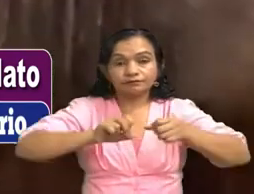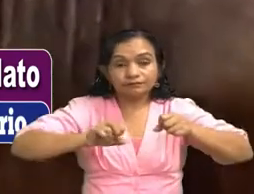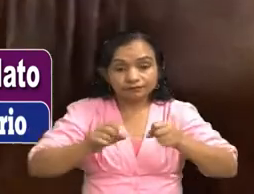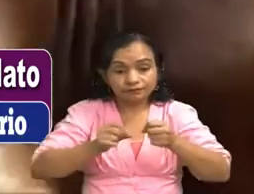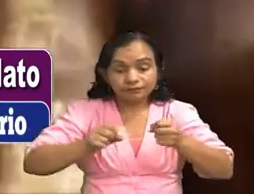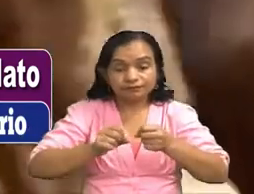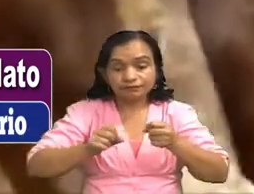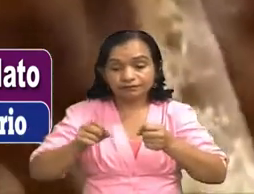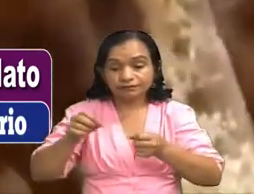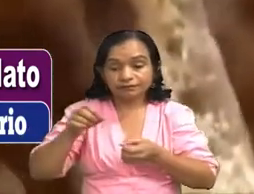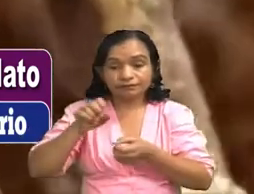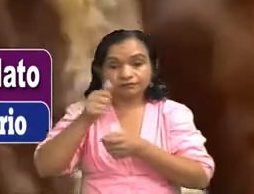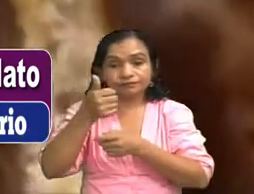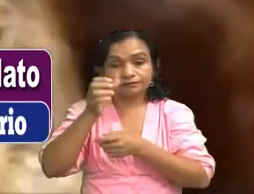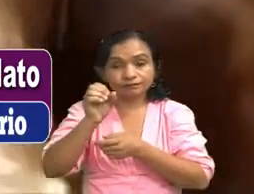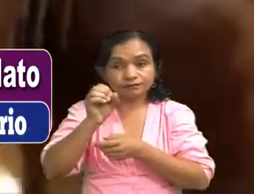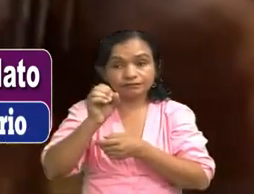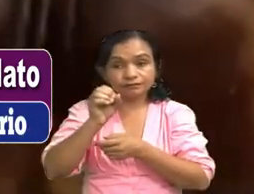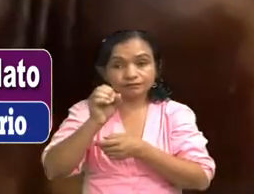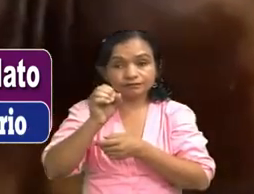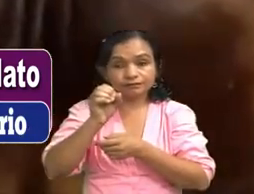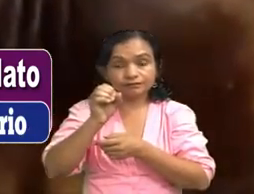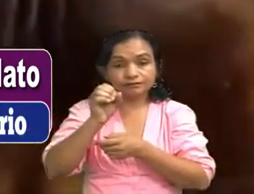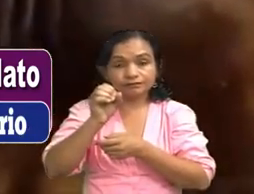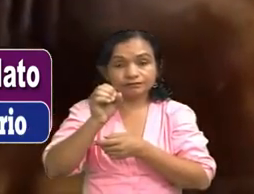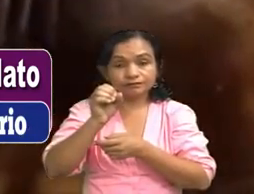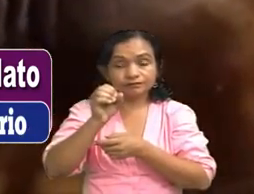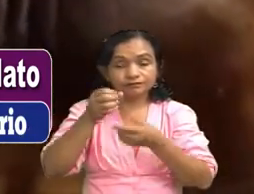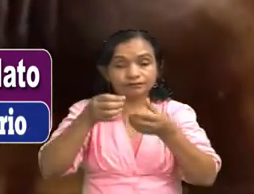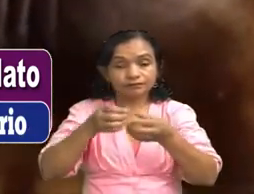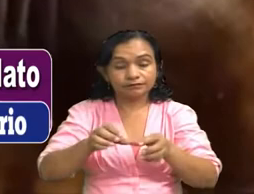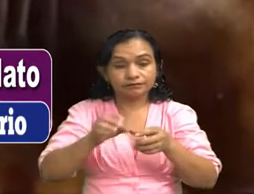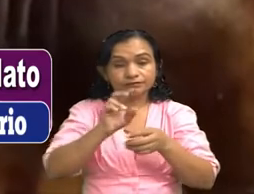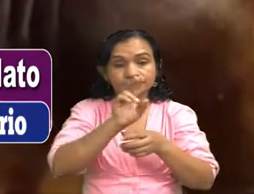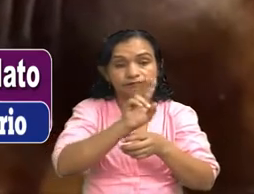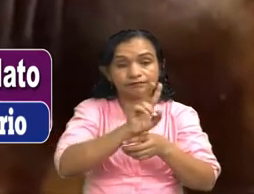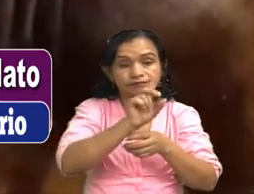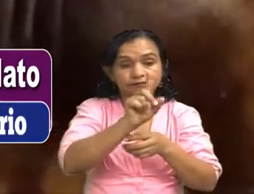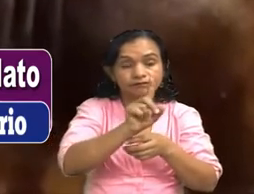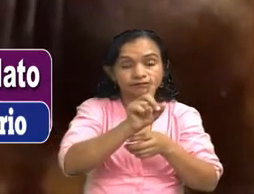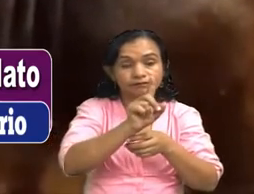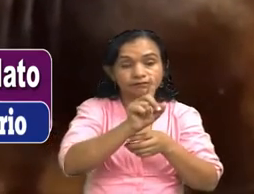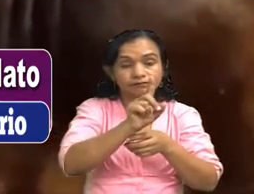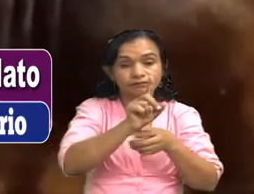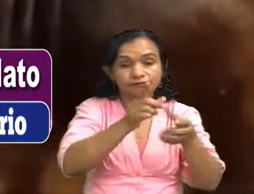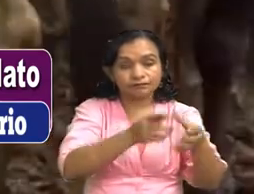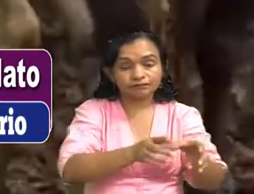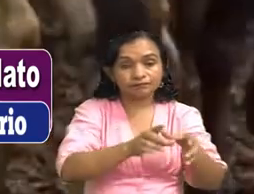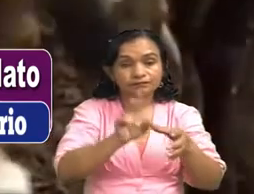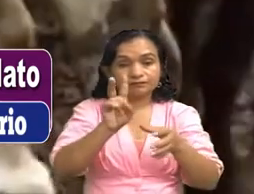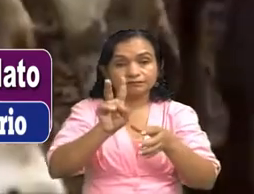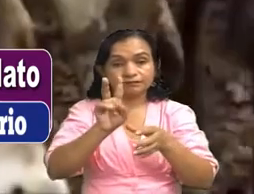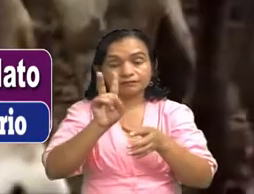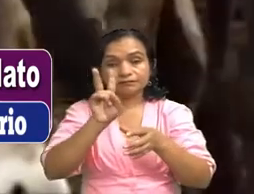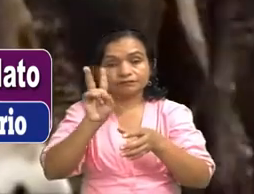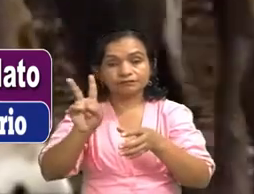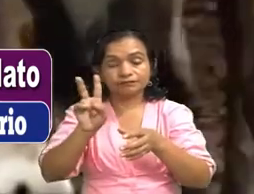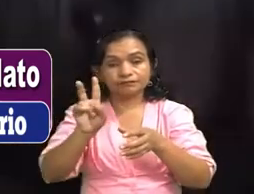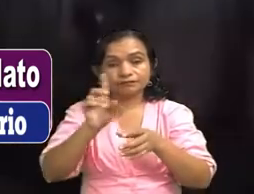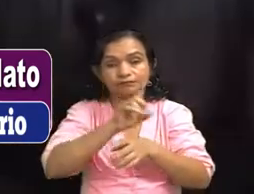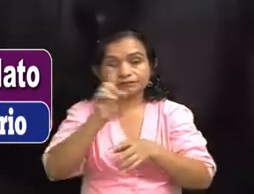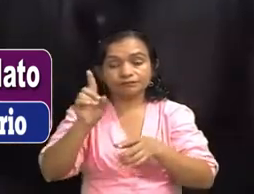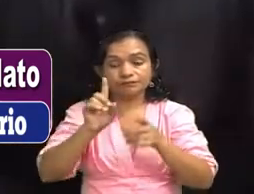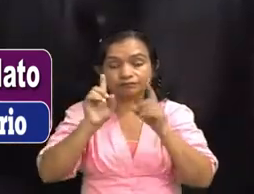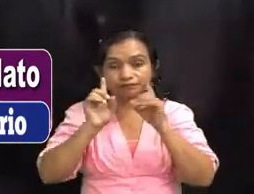india solo pone 60 huevos en el año, porque pasa 21 días arrullando y 22 días cuidando. La